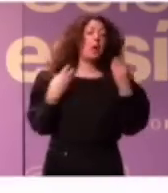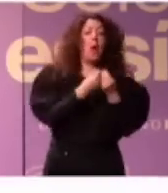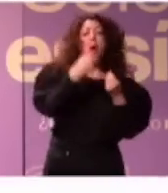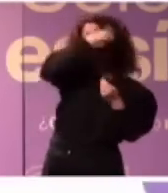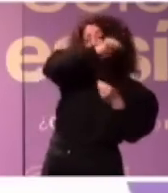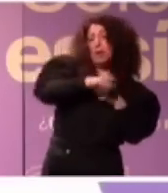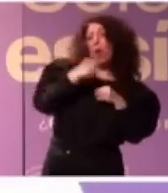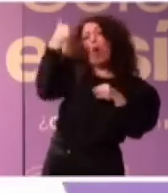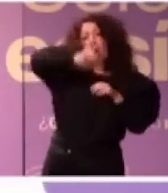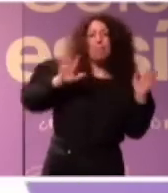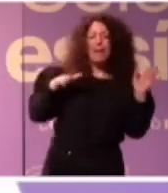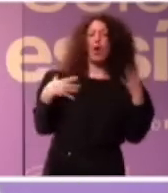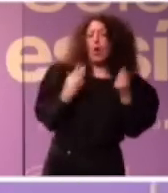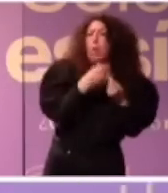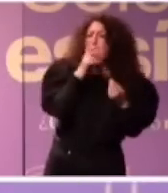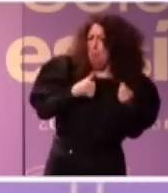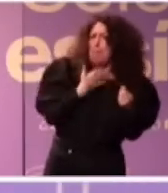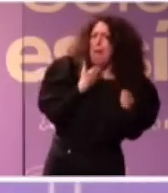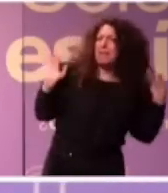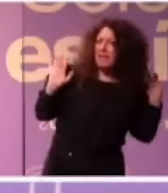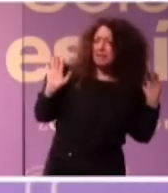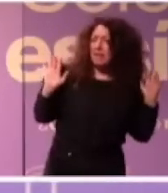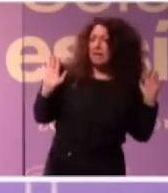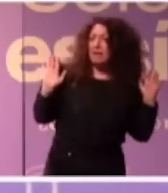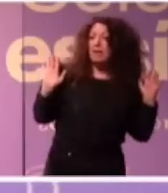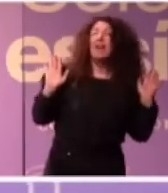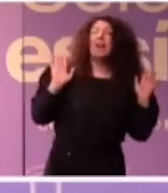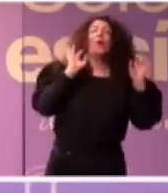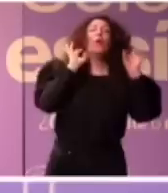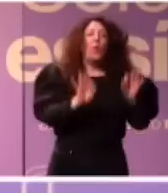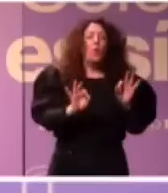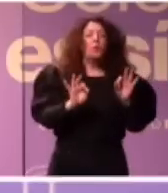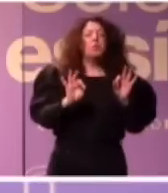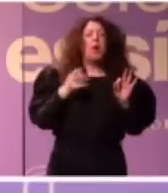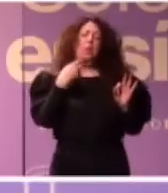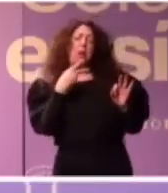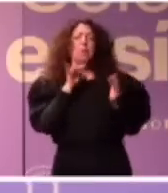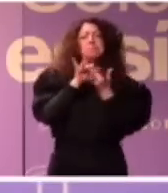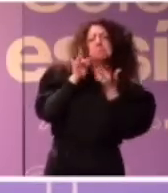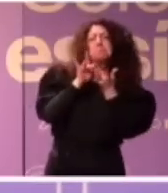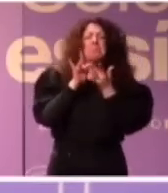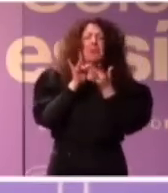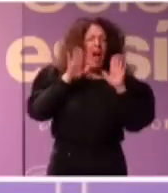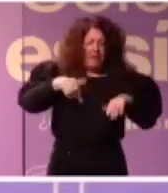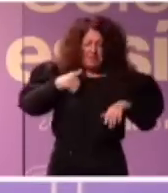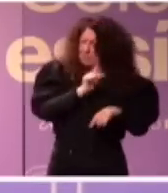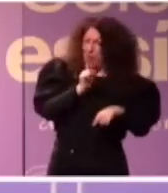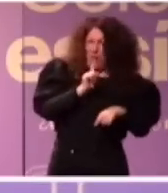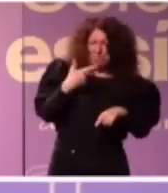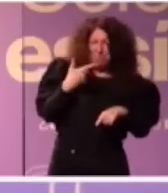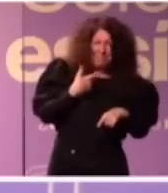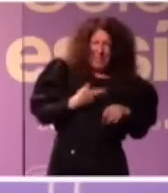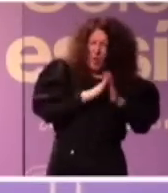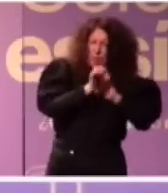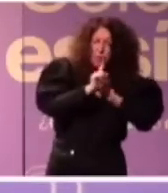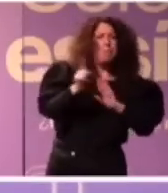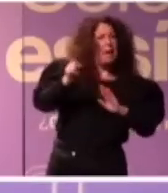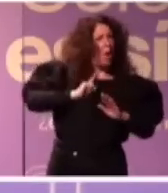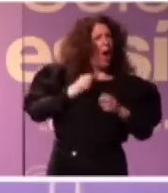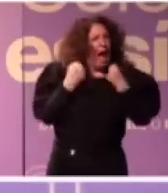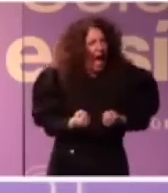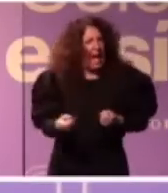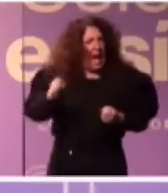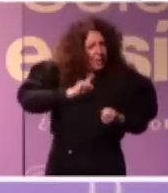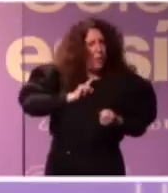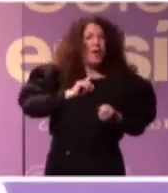con un hombre, porque queríais? Y en mitad de la relación habéis decidido que no queríais continuar, pero os han forzado a